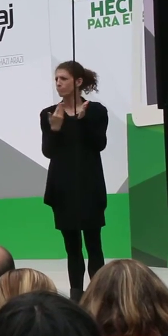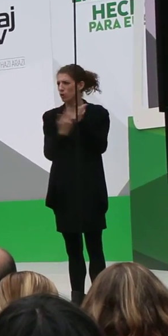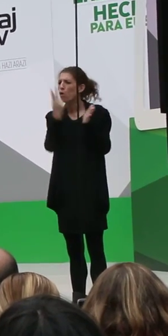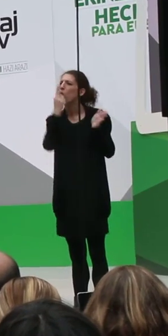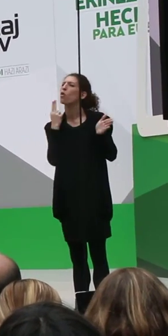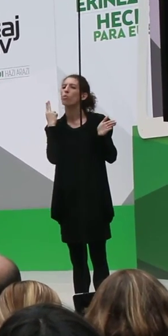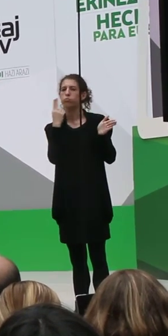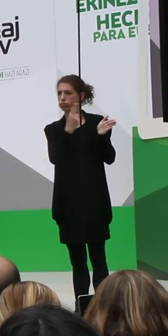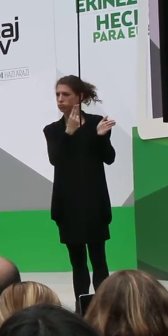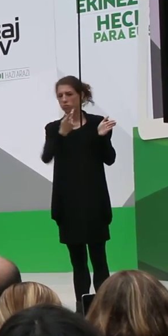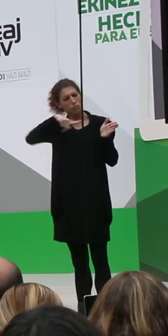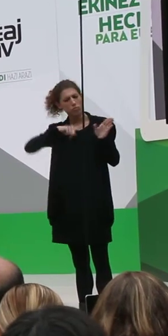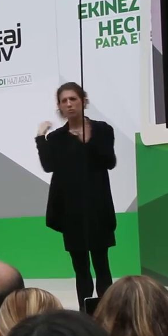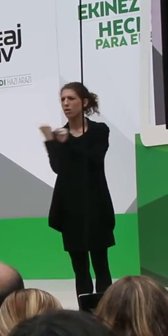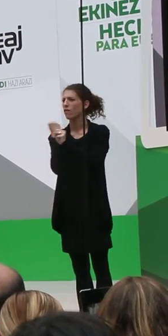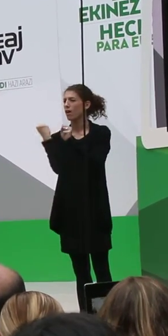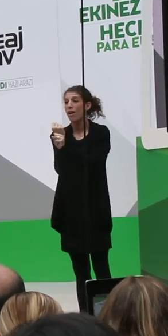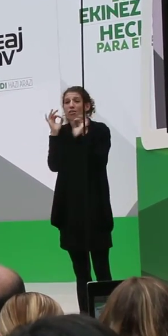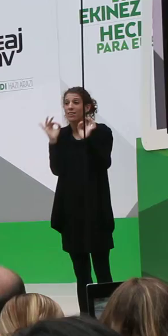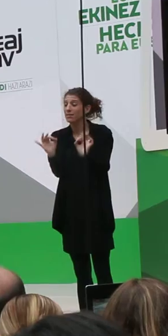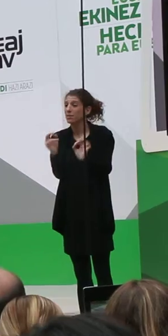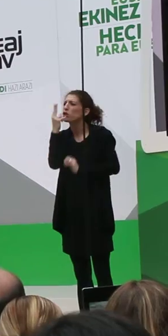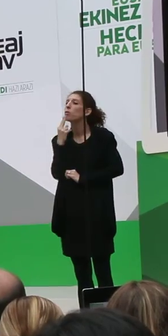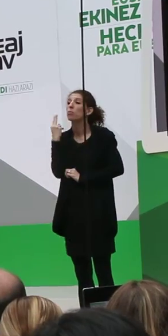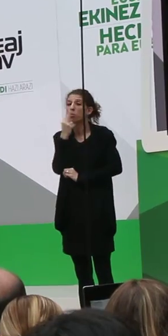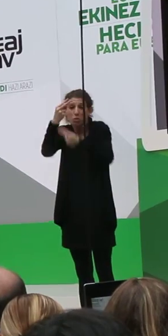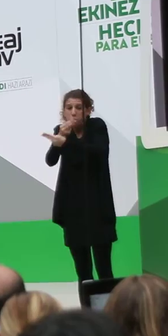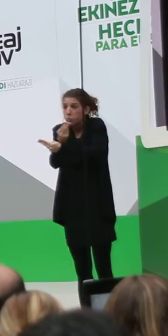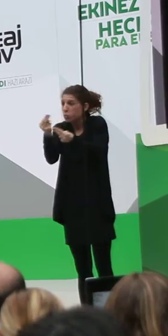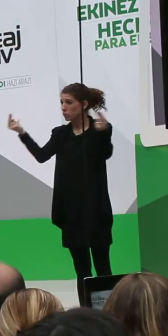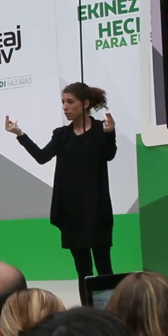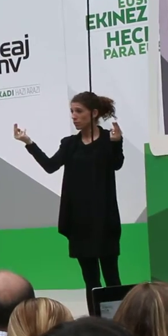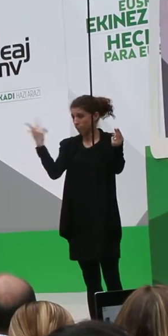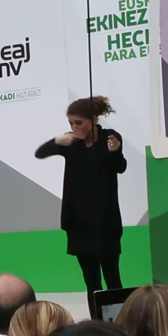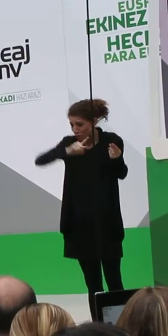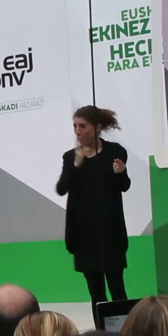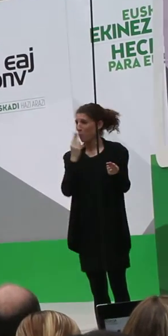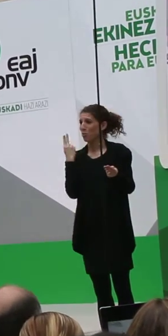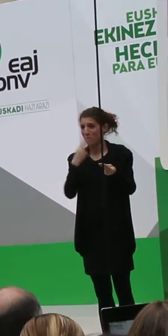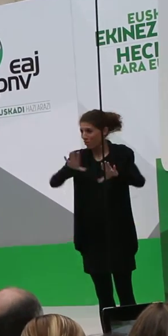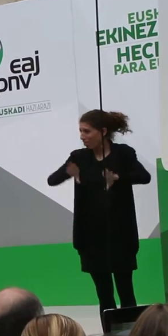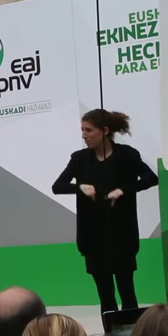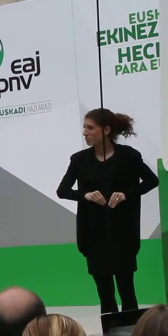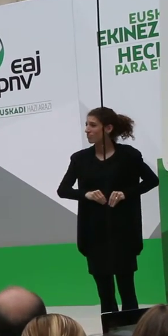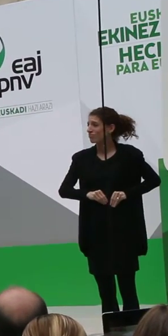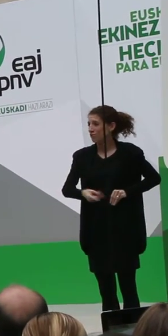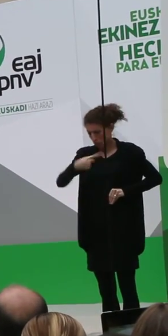es nuestra base de trabajo. Nuestro compromiso es público y está firmado.